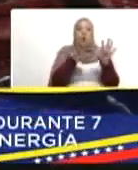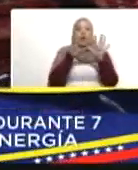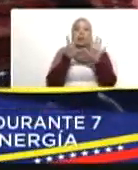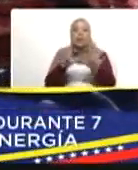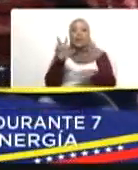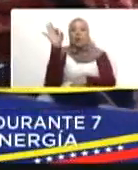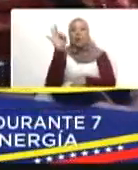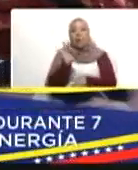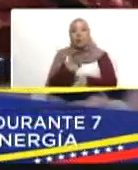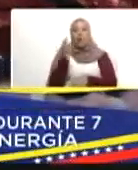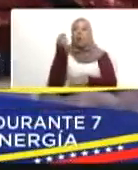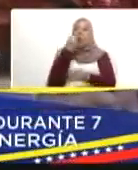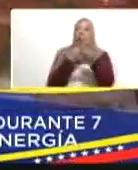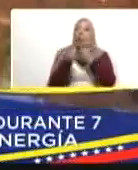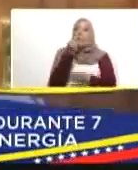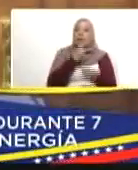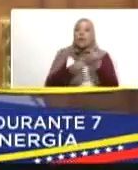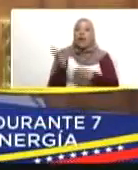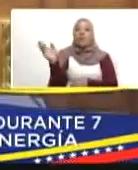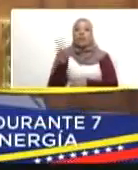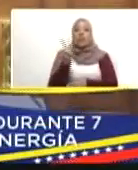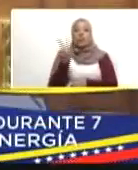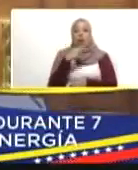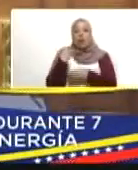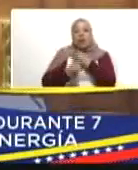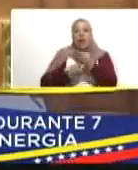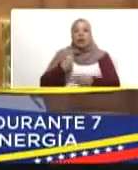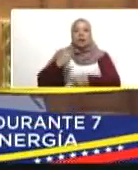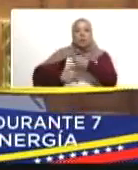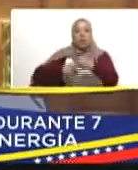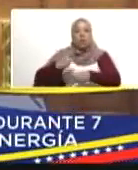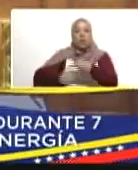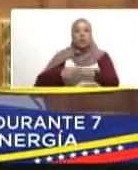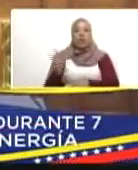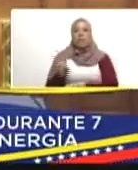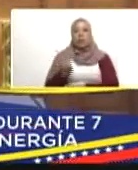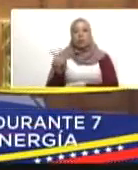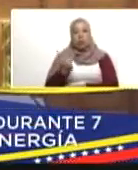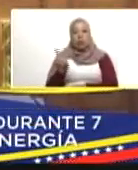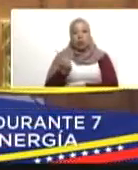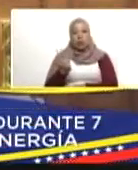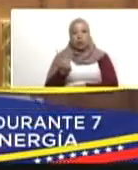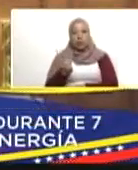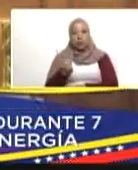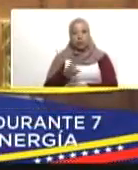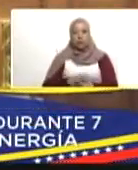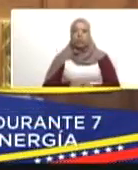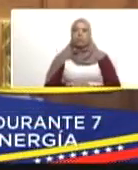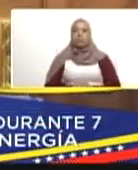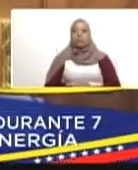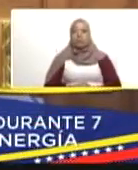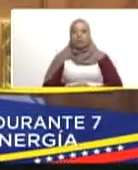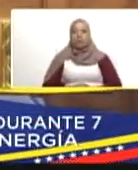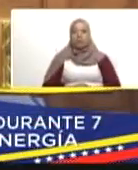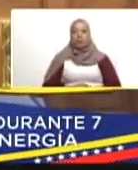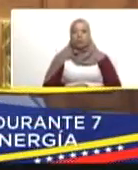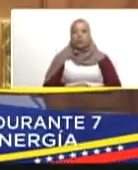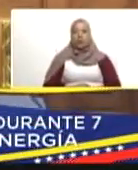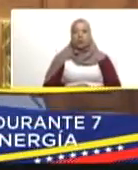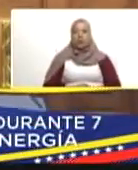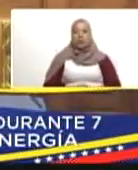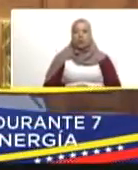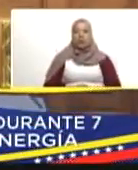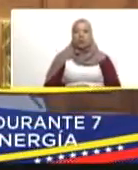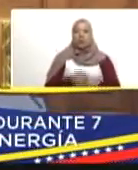alimentos que se consumen en Venezuela que se procesan en Venezuela pasamos del